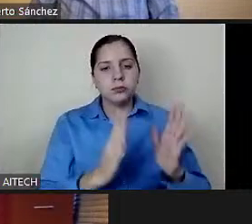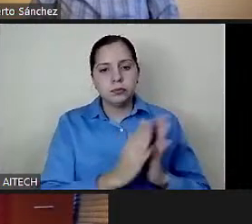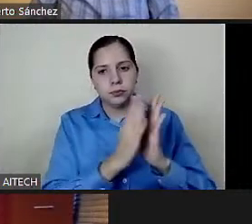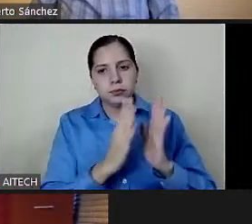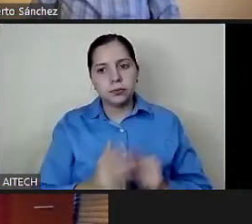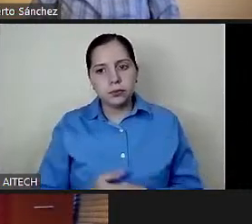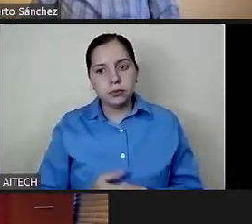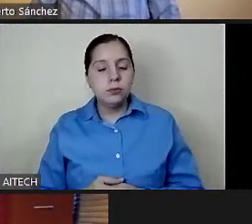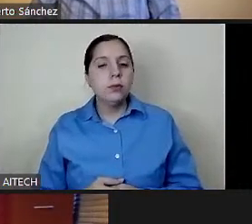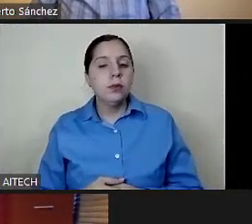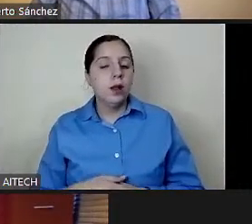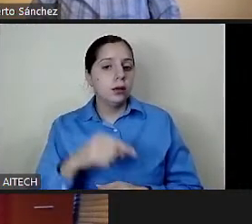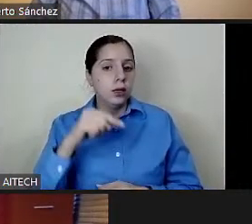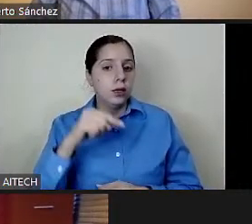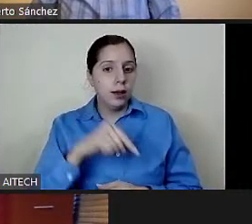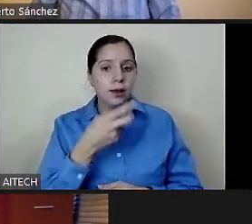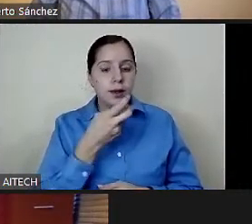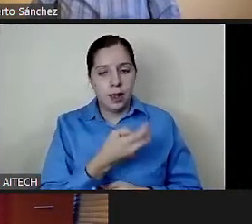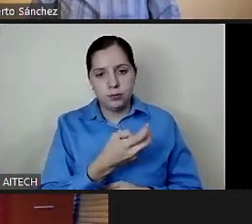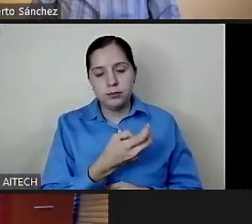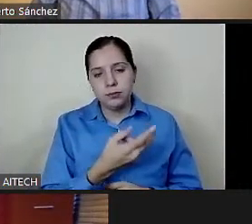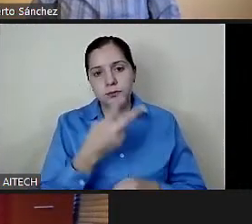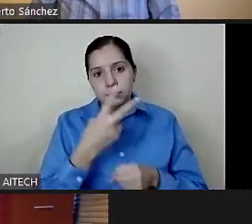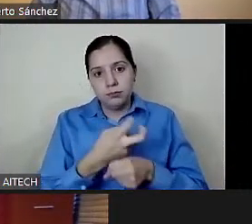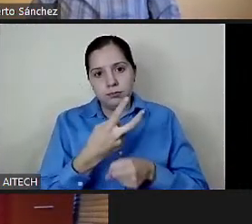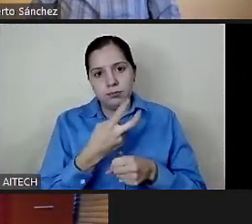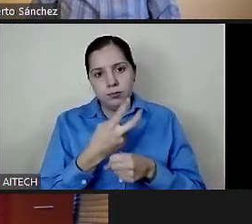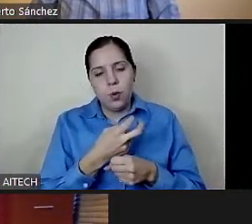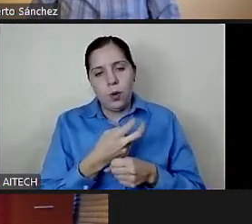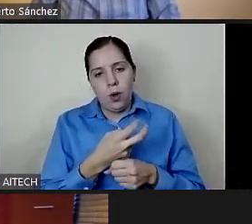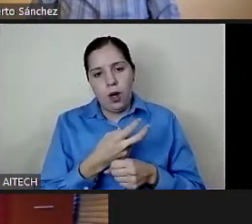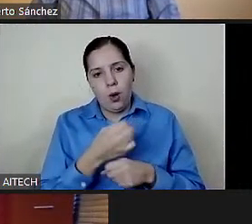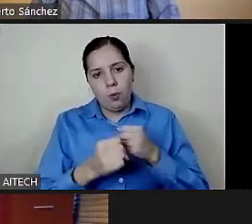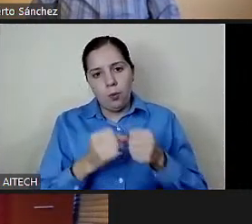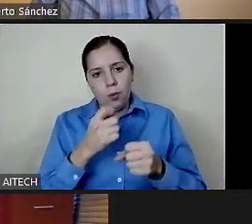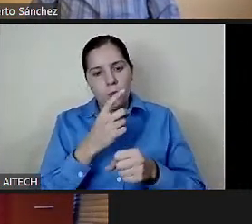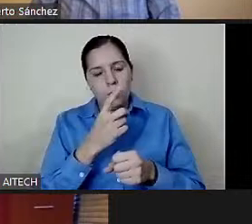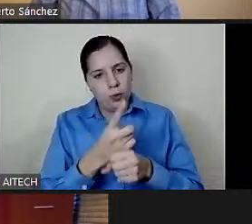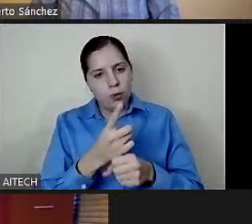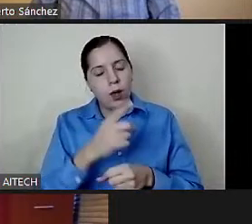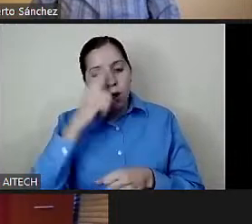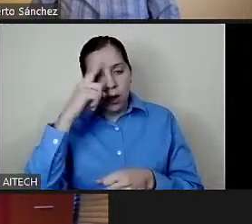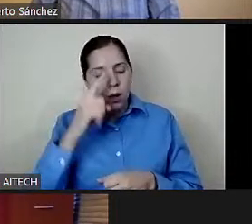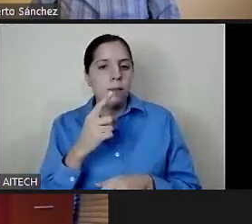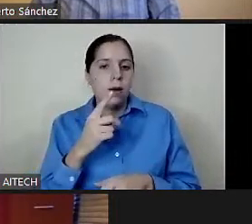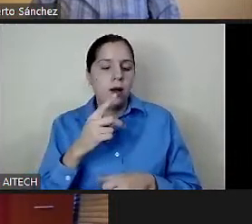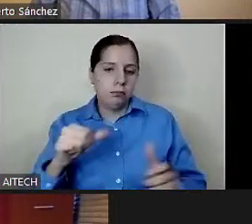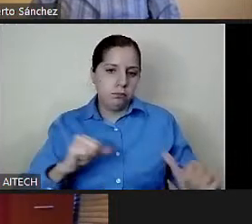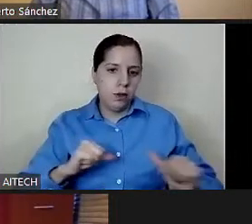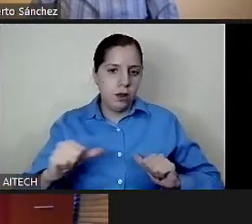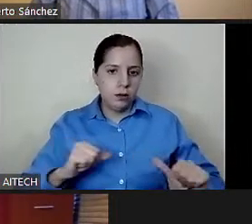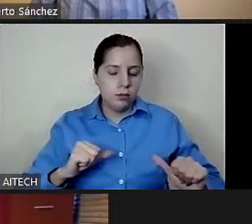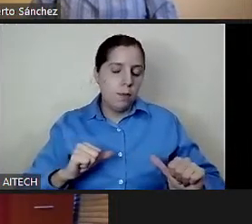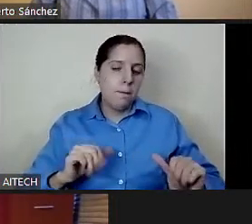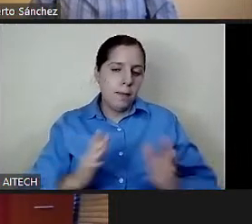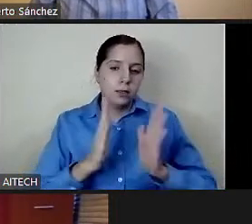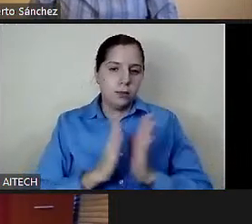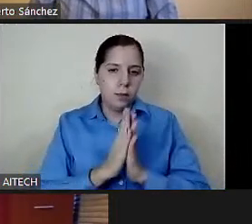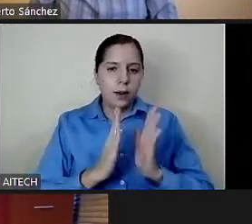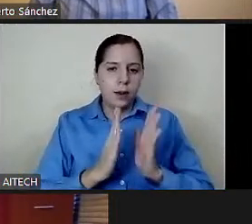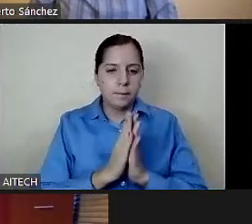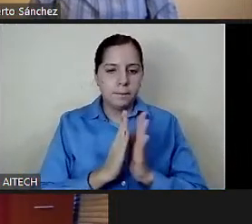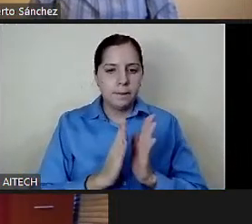bueno, pues aquí está una segunda invitación. Si ya han participado como observadores electorales, ahora pueden ser observadores en esta